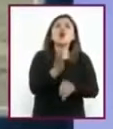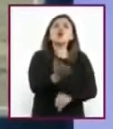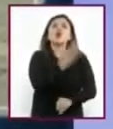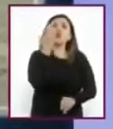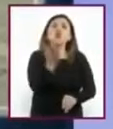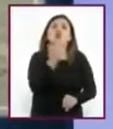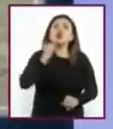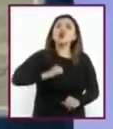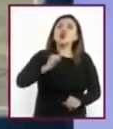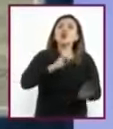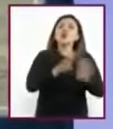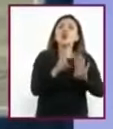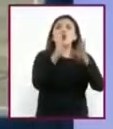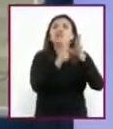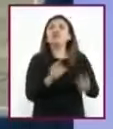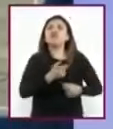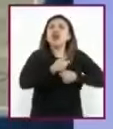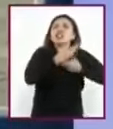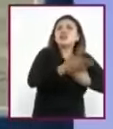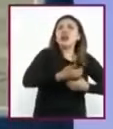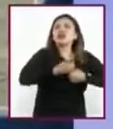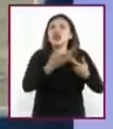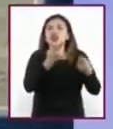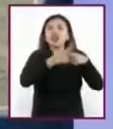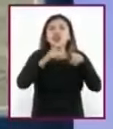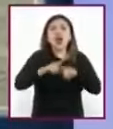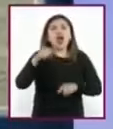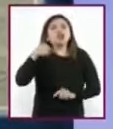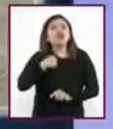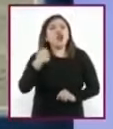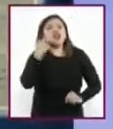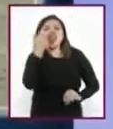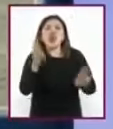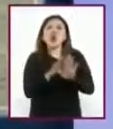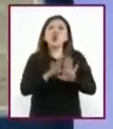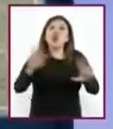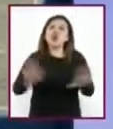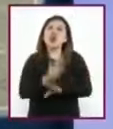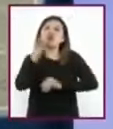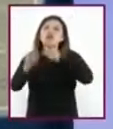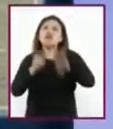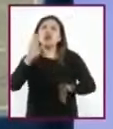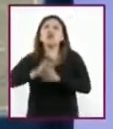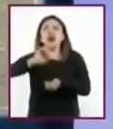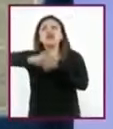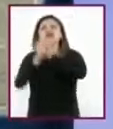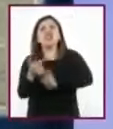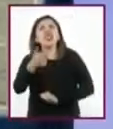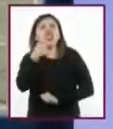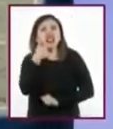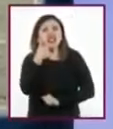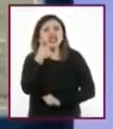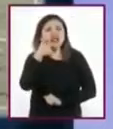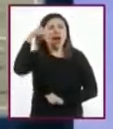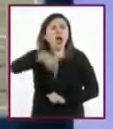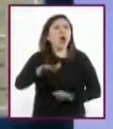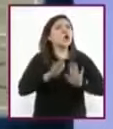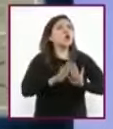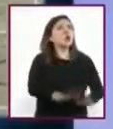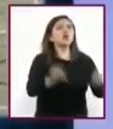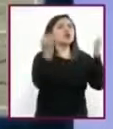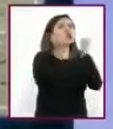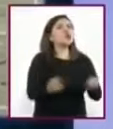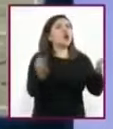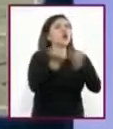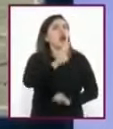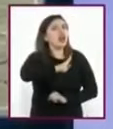de las expresiones que nosotros hemos intentado hacerlas probablemente más anglosajonas. Aquí se permanece mucho